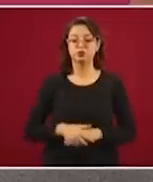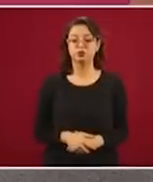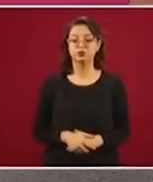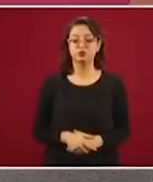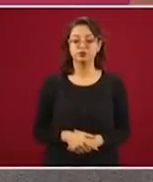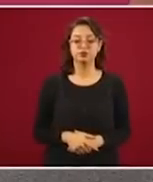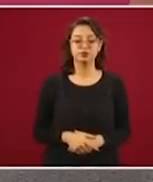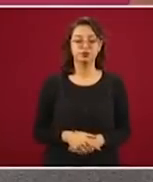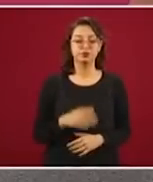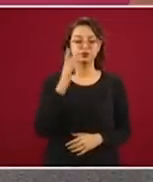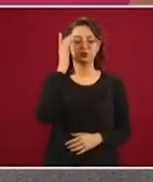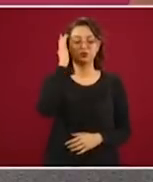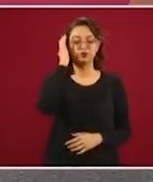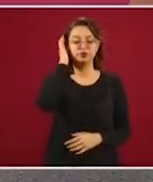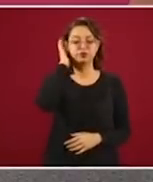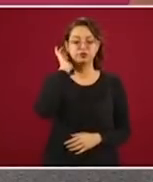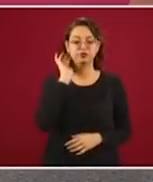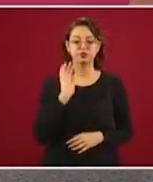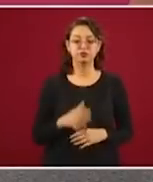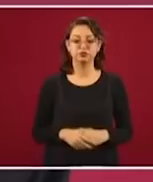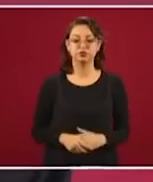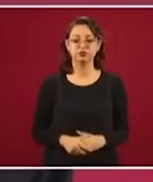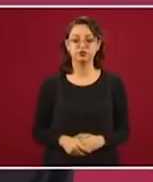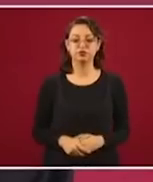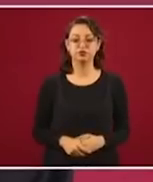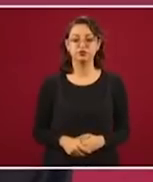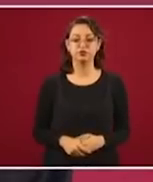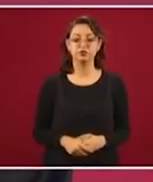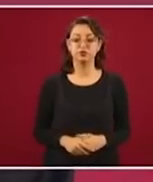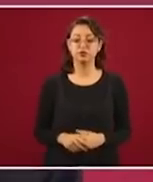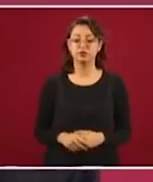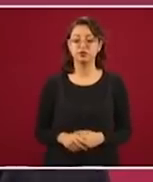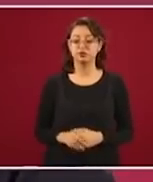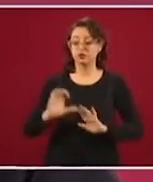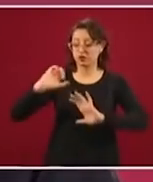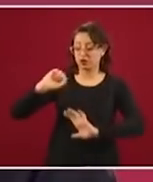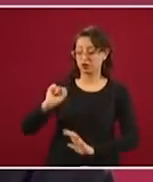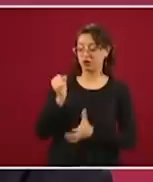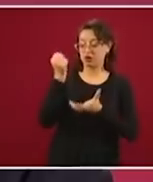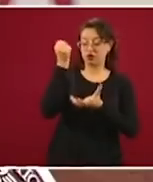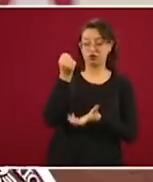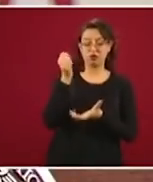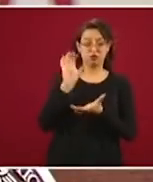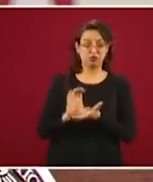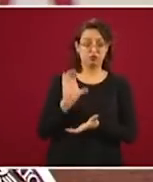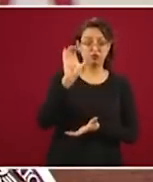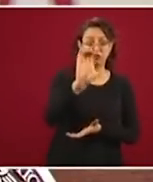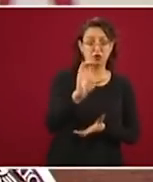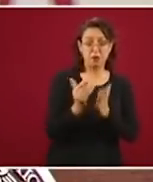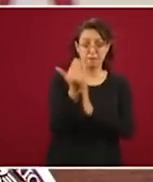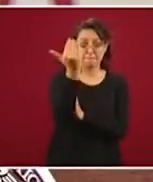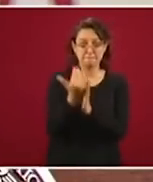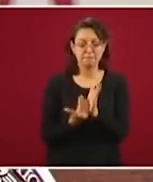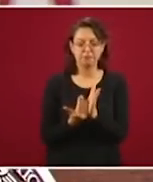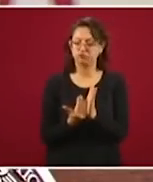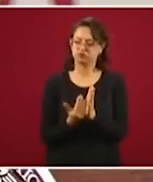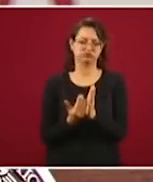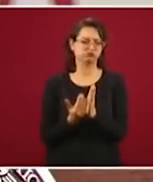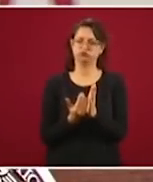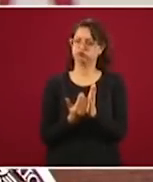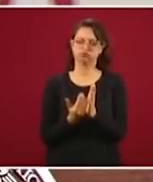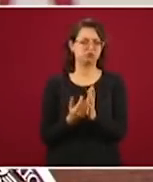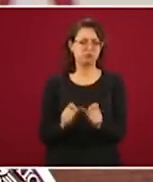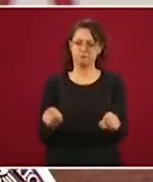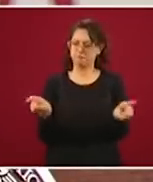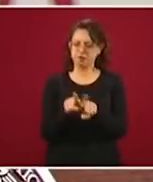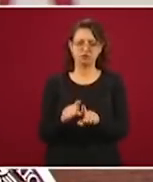que nunca serán menores a los que venían recibiendo.